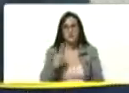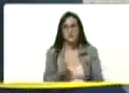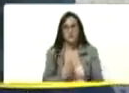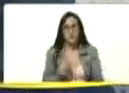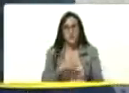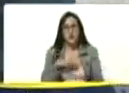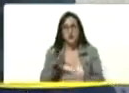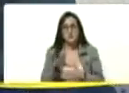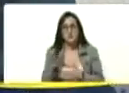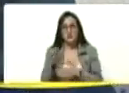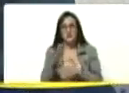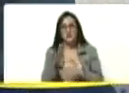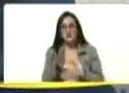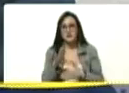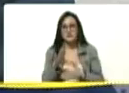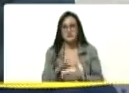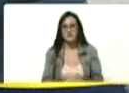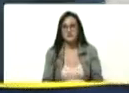América